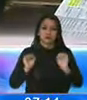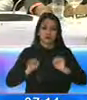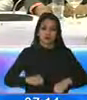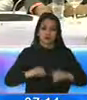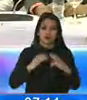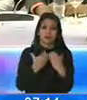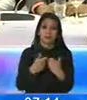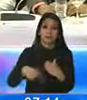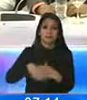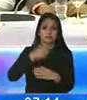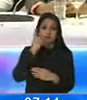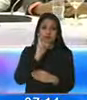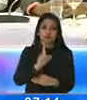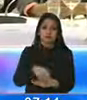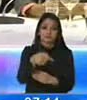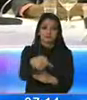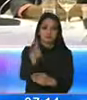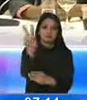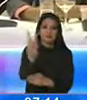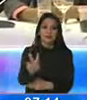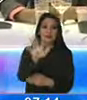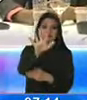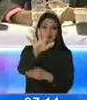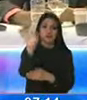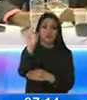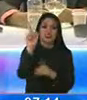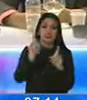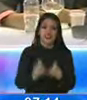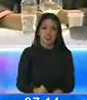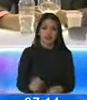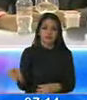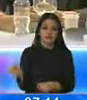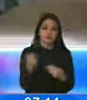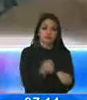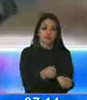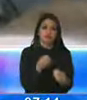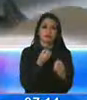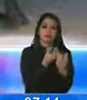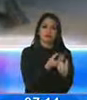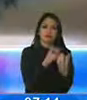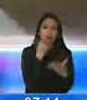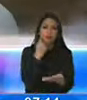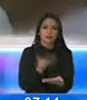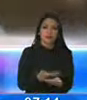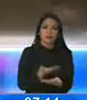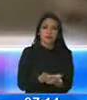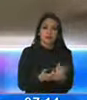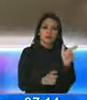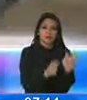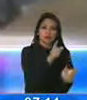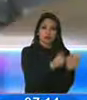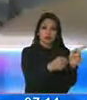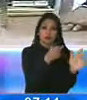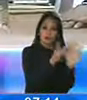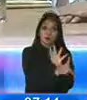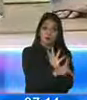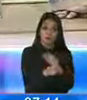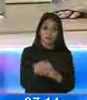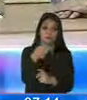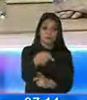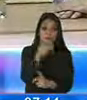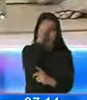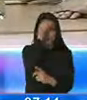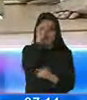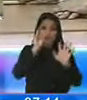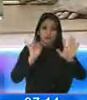comisión determinó además que el próximo viernes 5 de enero deberán acudir a entregar las pruebas de cargo los acusadores y el próximo domingo 7 de enero